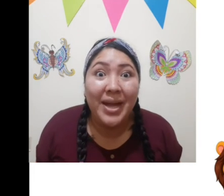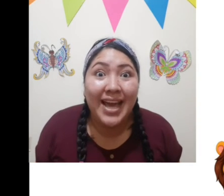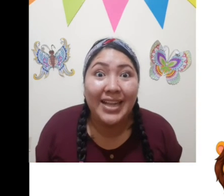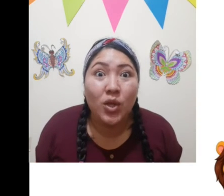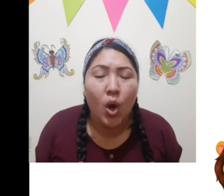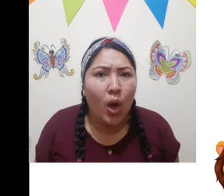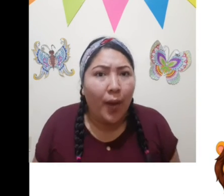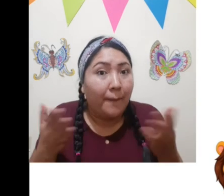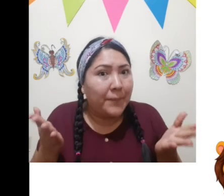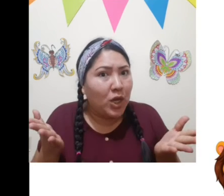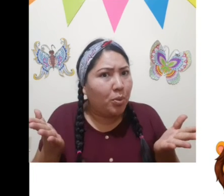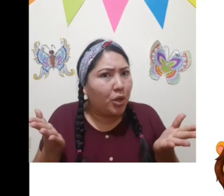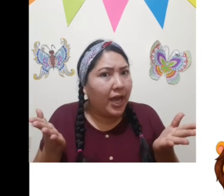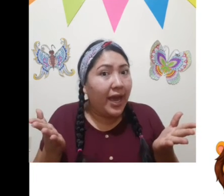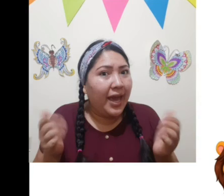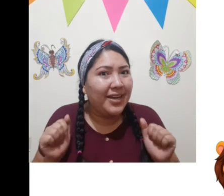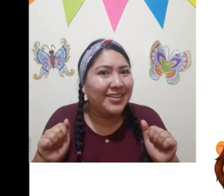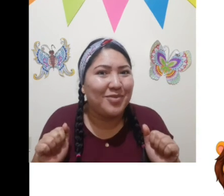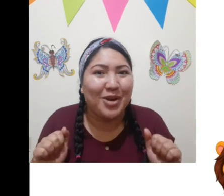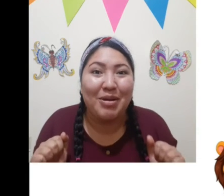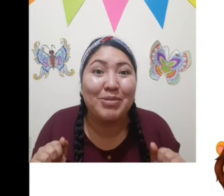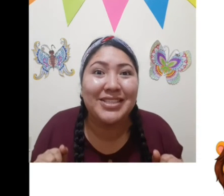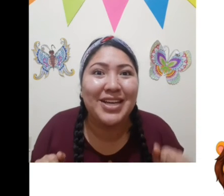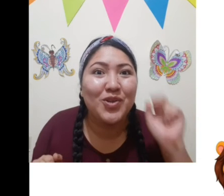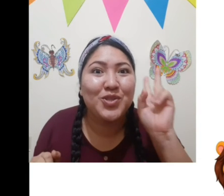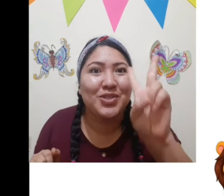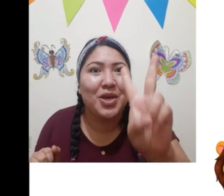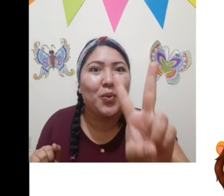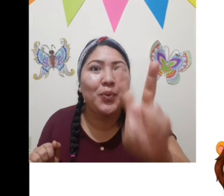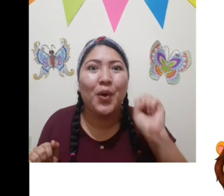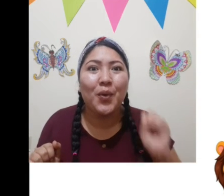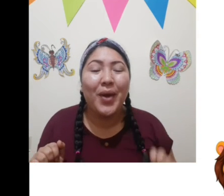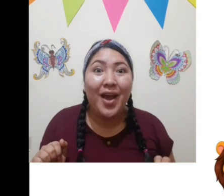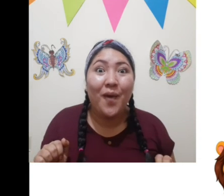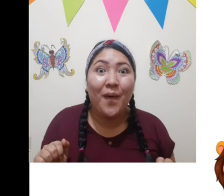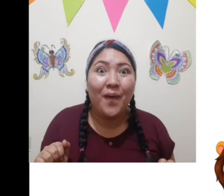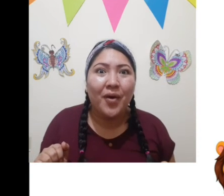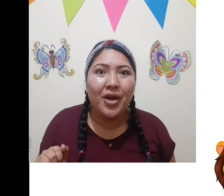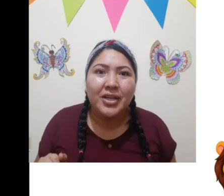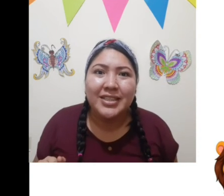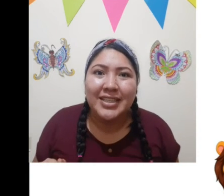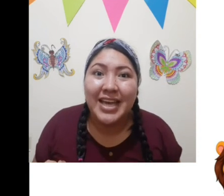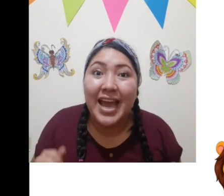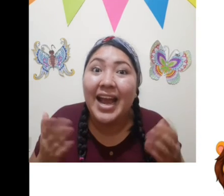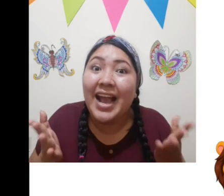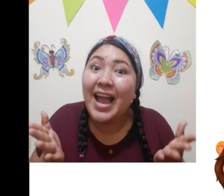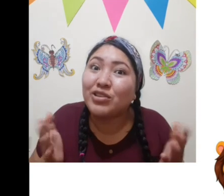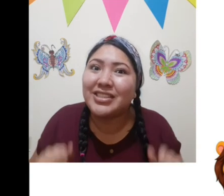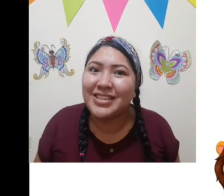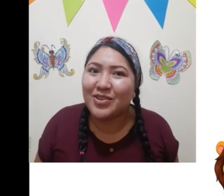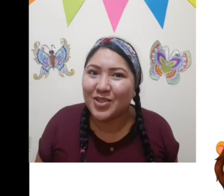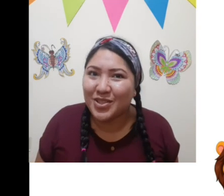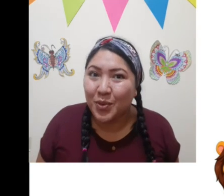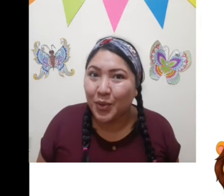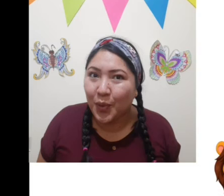acompañando pero por qué por qué vamos a hacer nuestro segundo juego y que